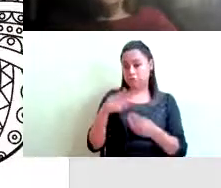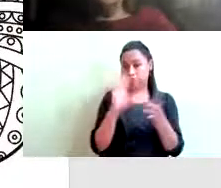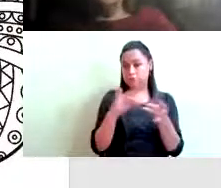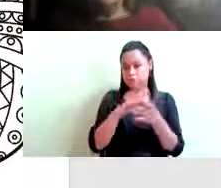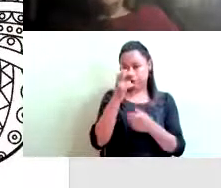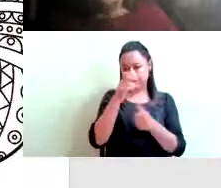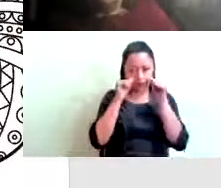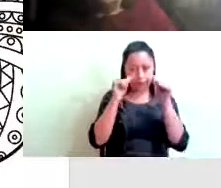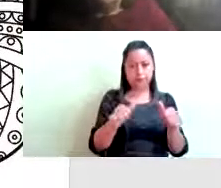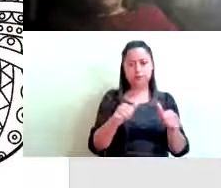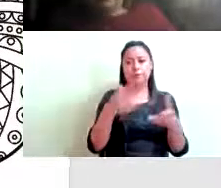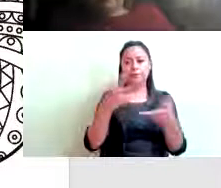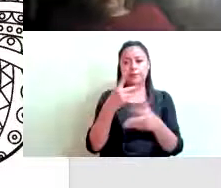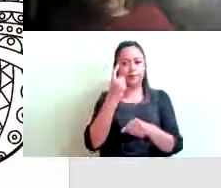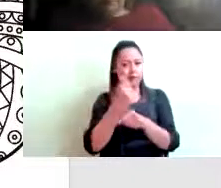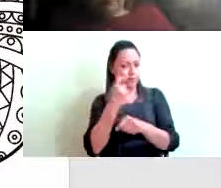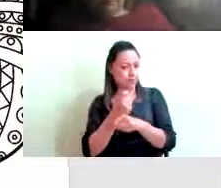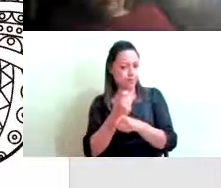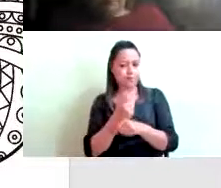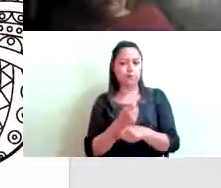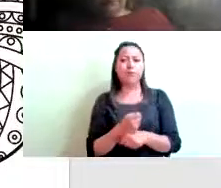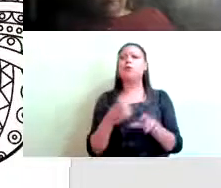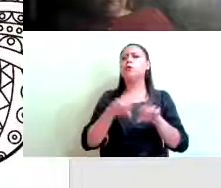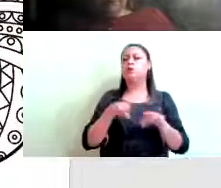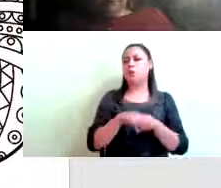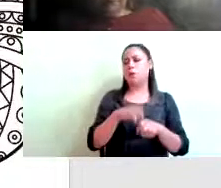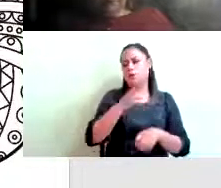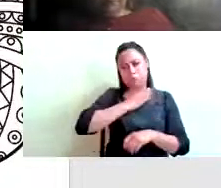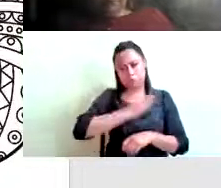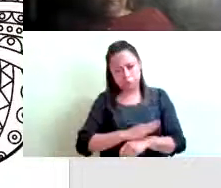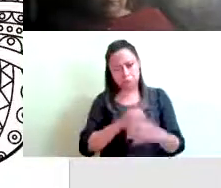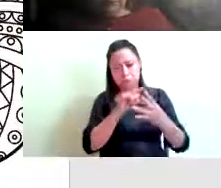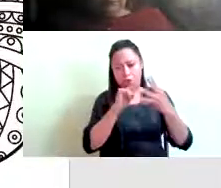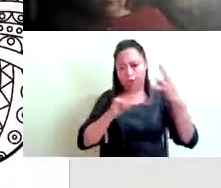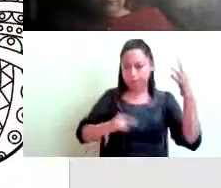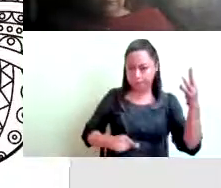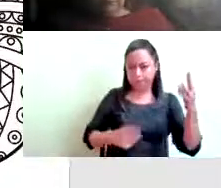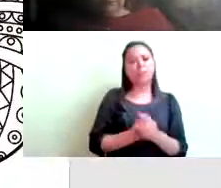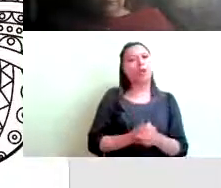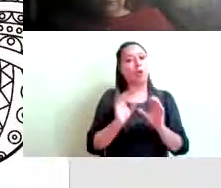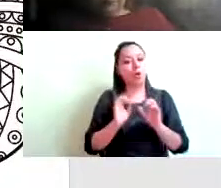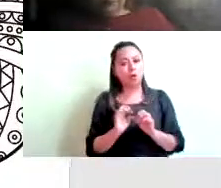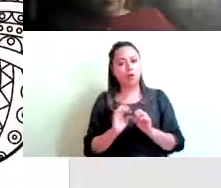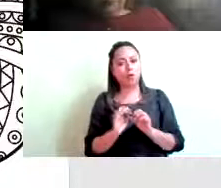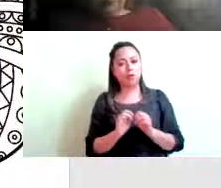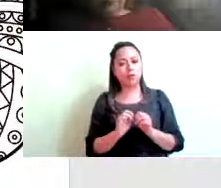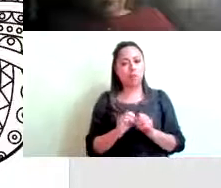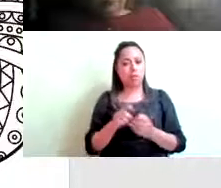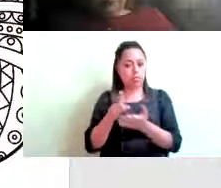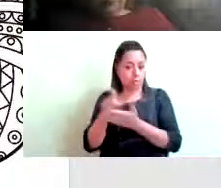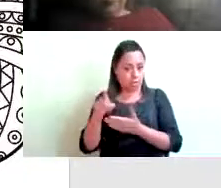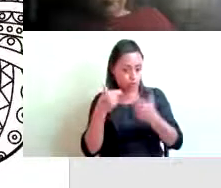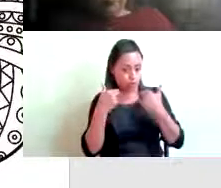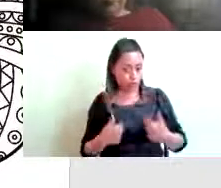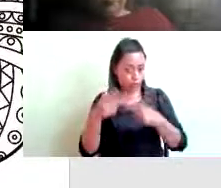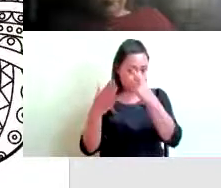marcar una priorización que sea conforme a justicia, criterios de justicia, conforme a criterios de sí derechos humanos y sobre